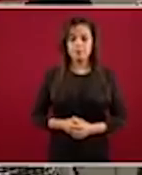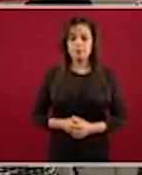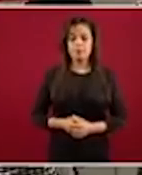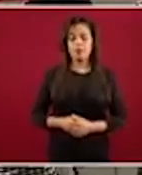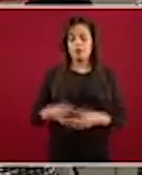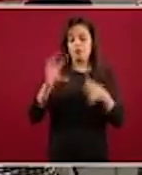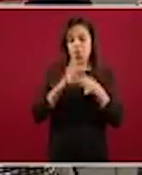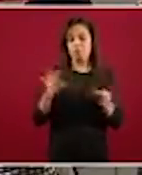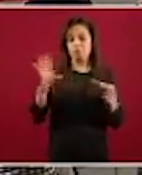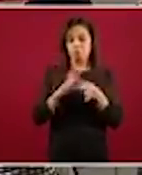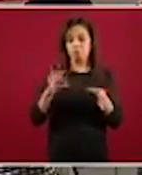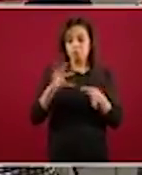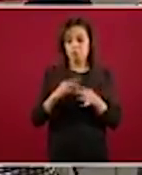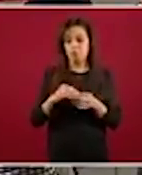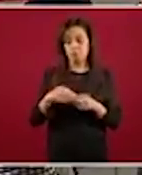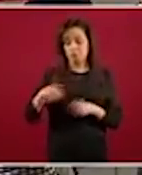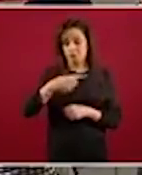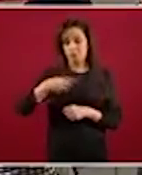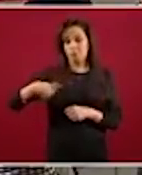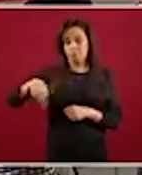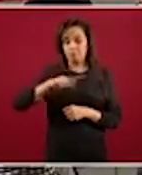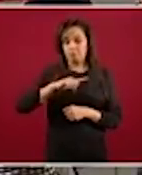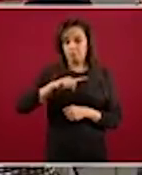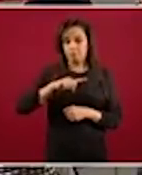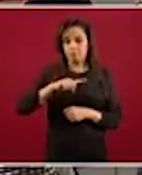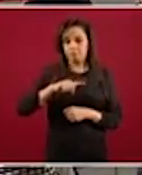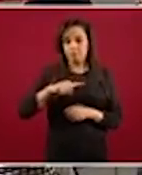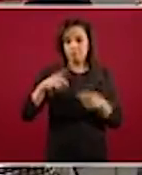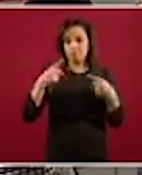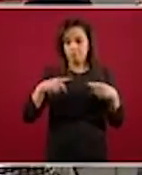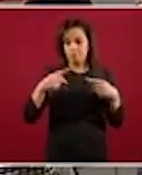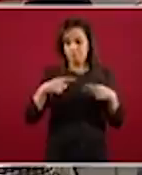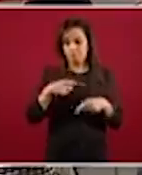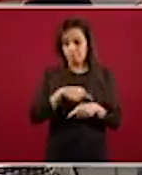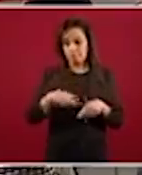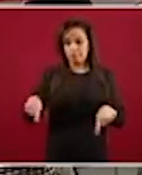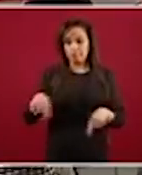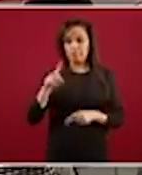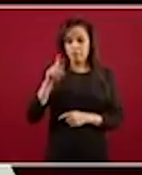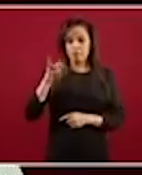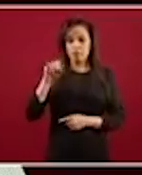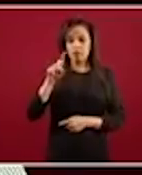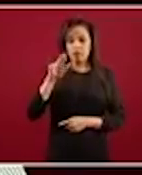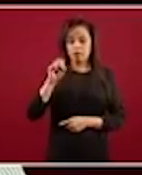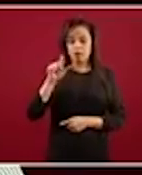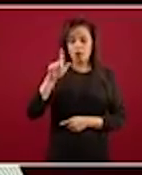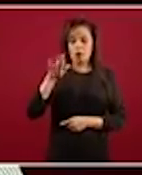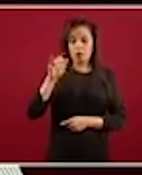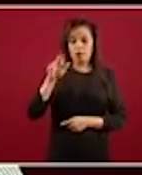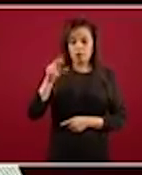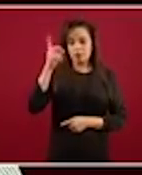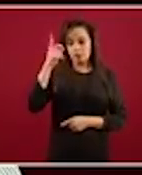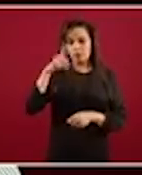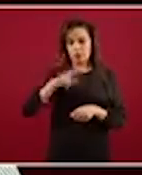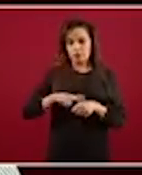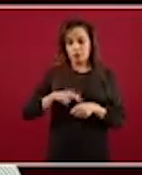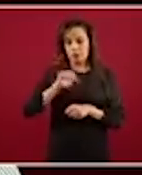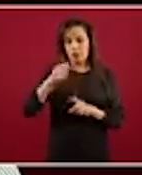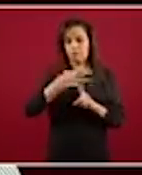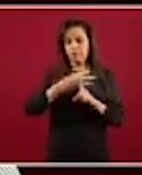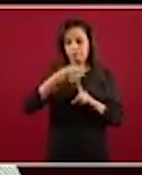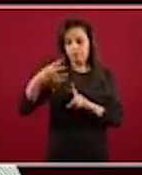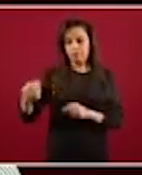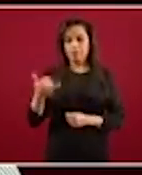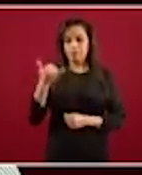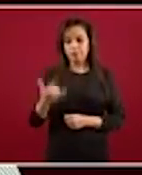Comentaremos los voceros técnicos, el doctor José Luis Salomía Segarra, director general de Epidemiología, y